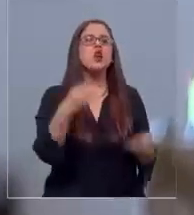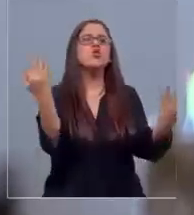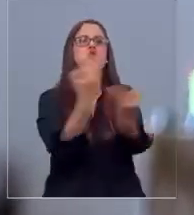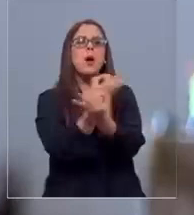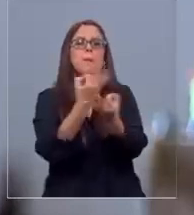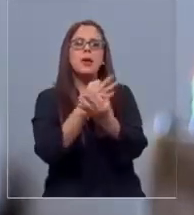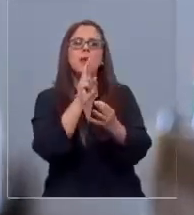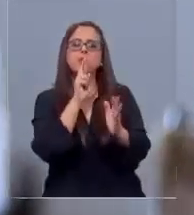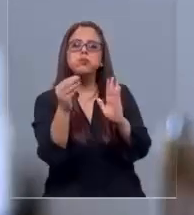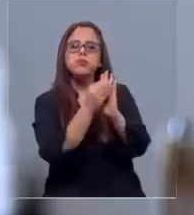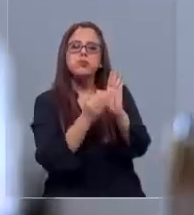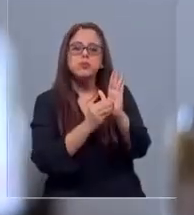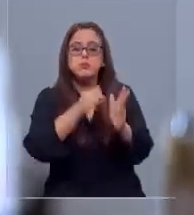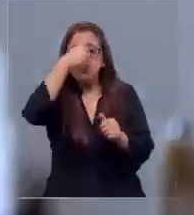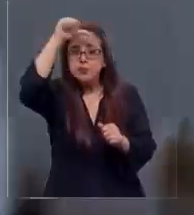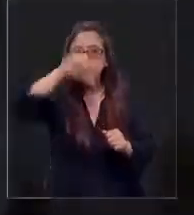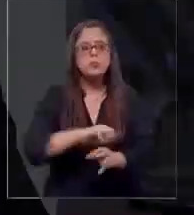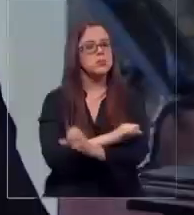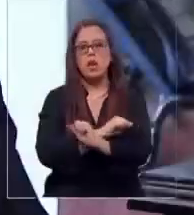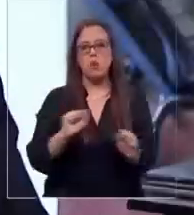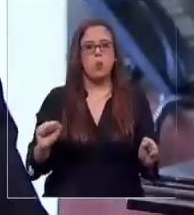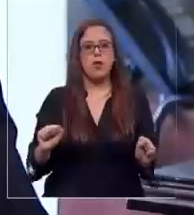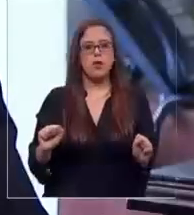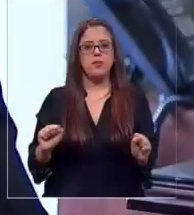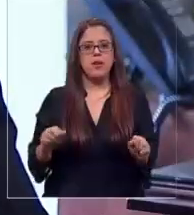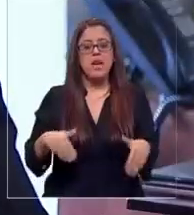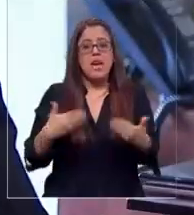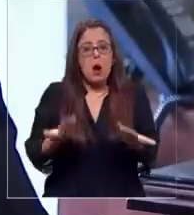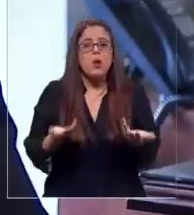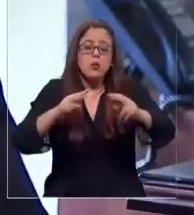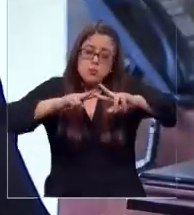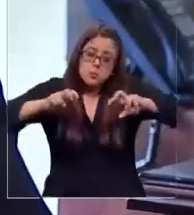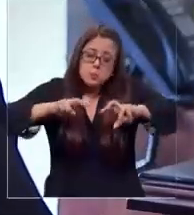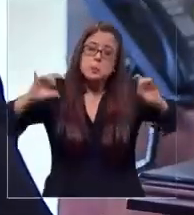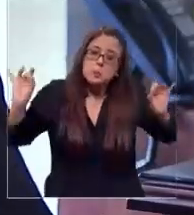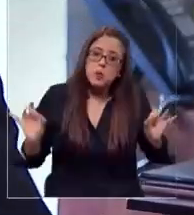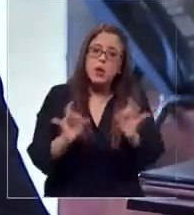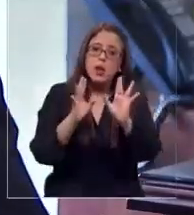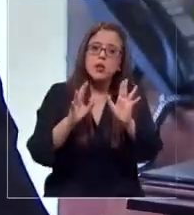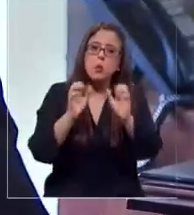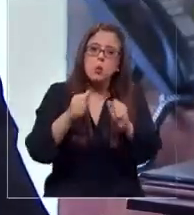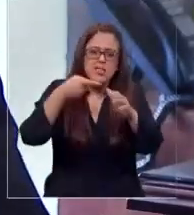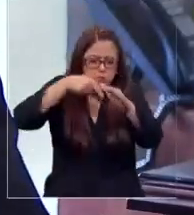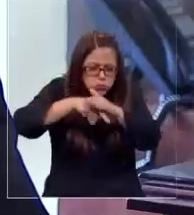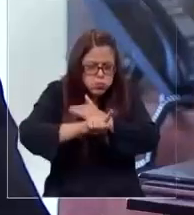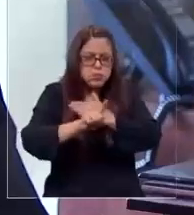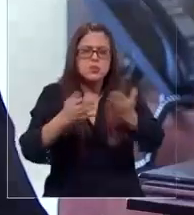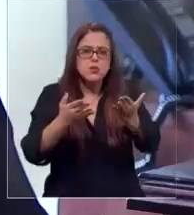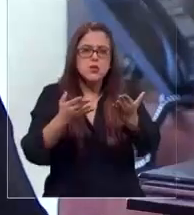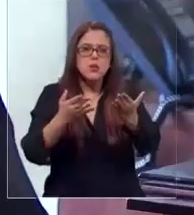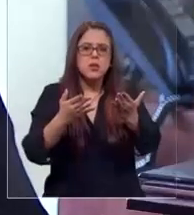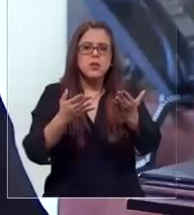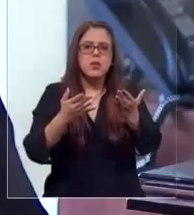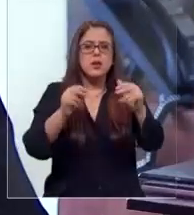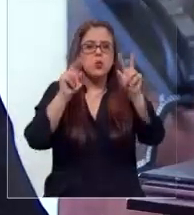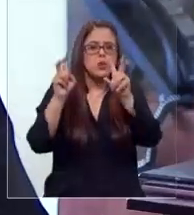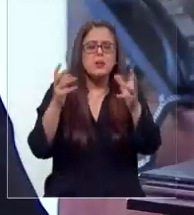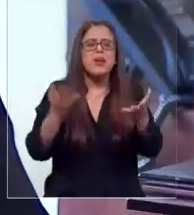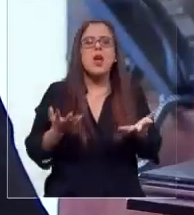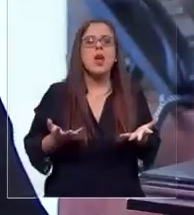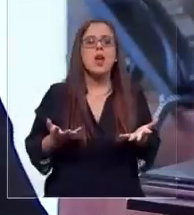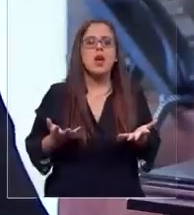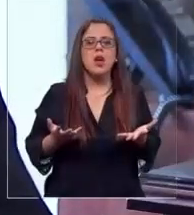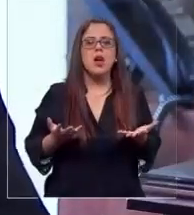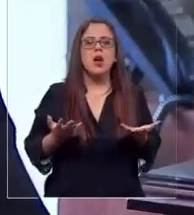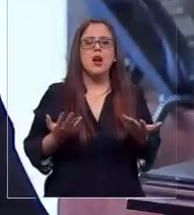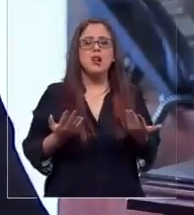no podrían ser sancionatorios. Por mucho que se pueda investigar y se pueda profundizar en una dinámica de establecer